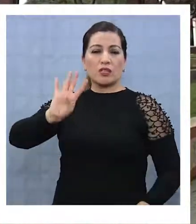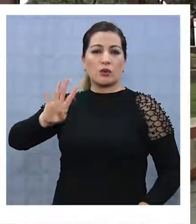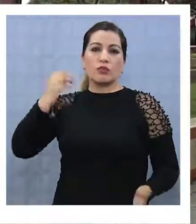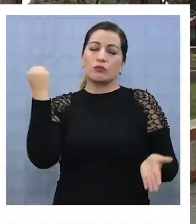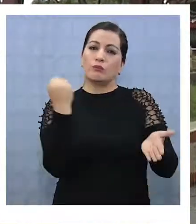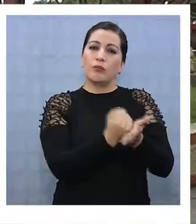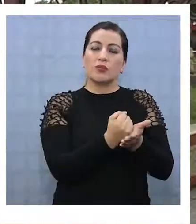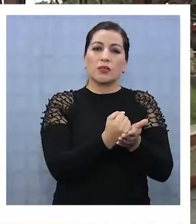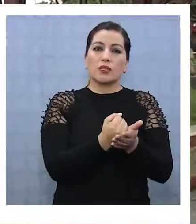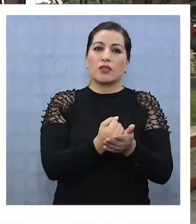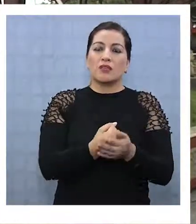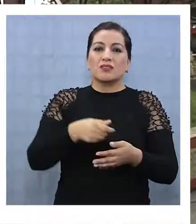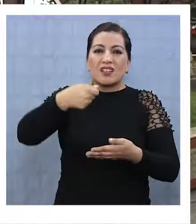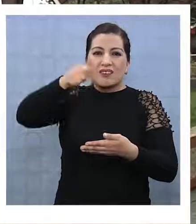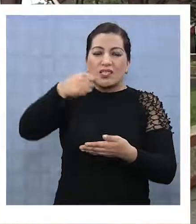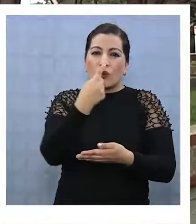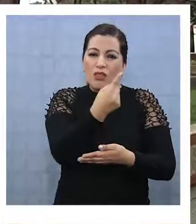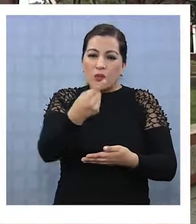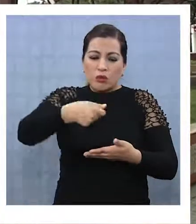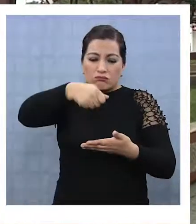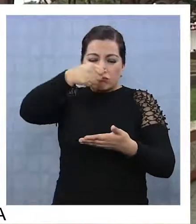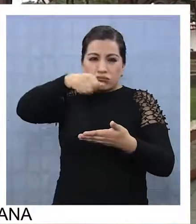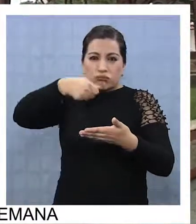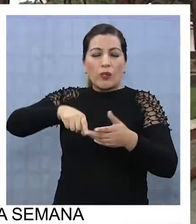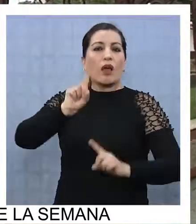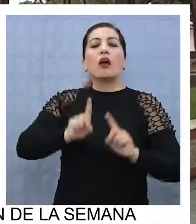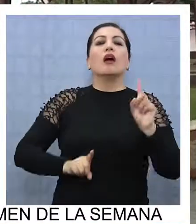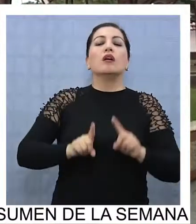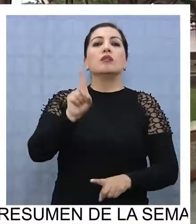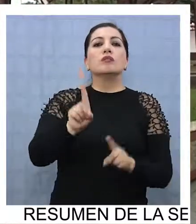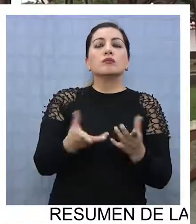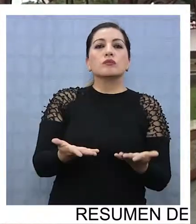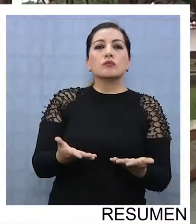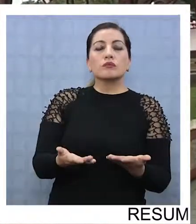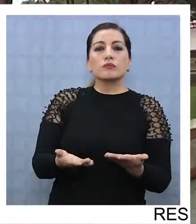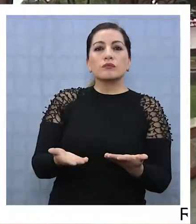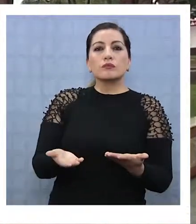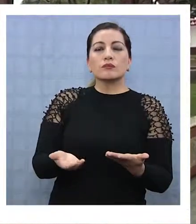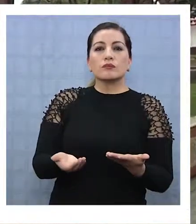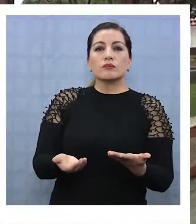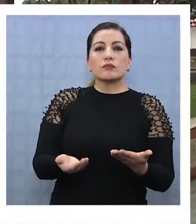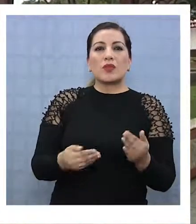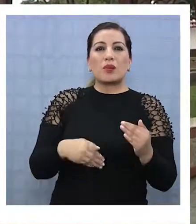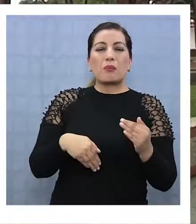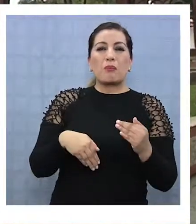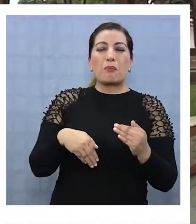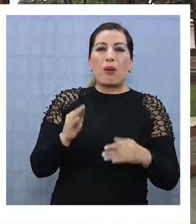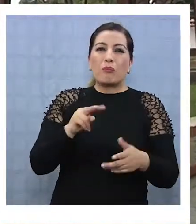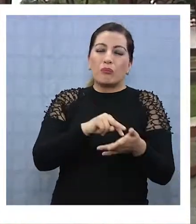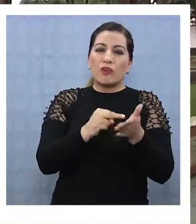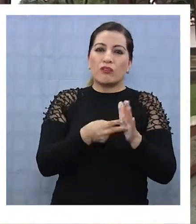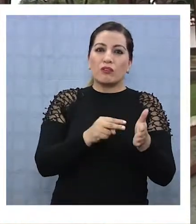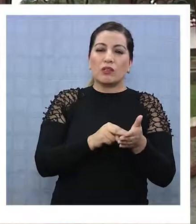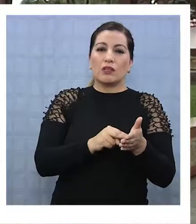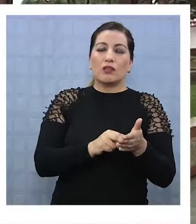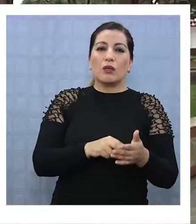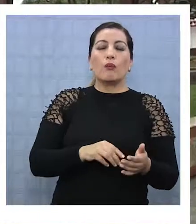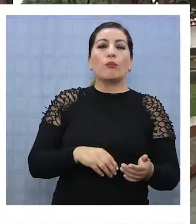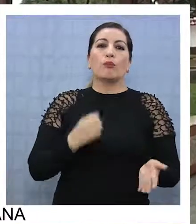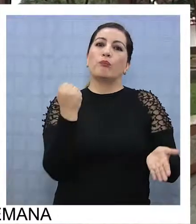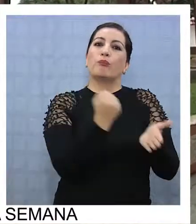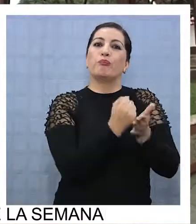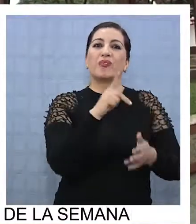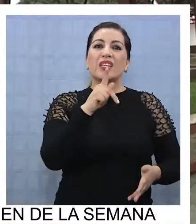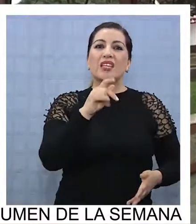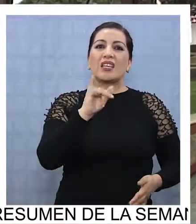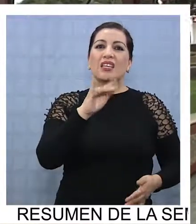de 24 patentes que se revisaron una a una. Entre ellas las que han sido quizás más controversiales como son las